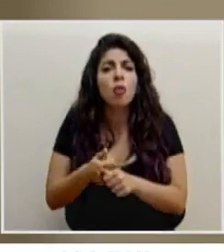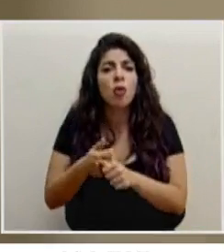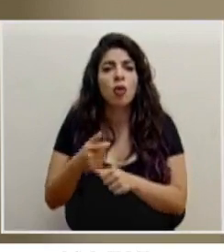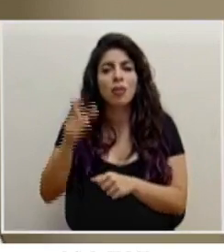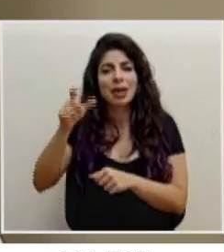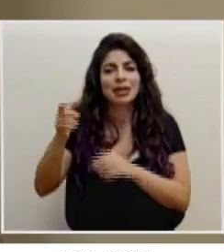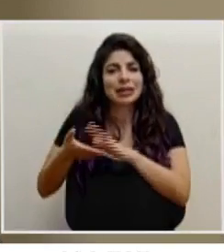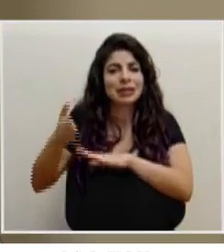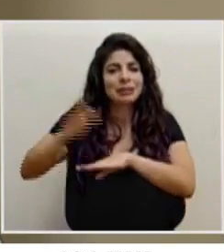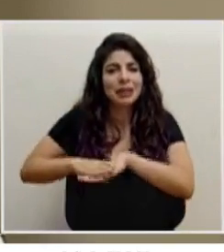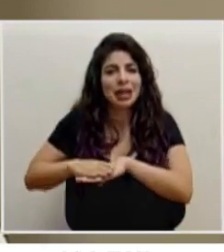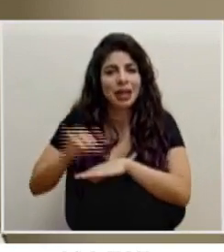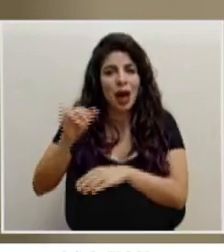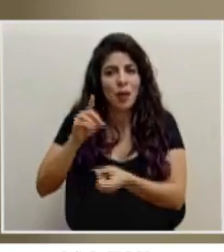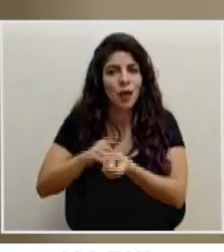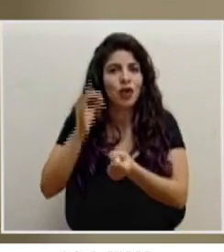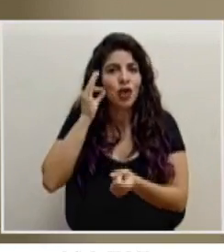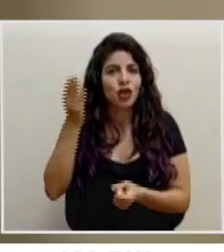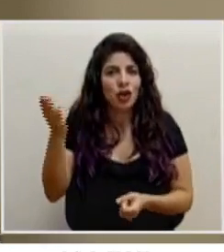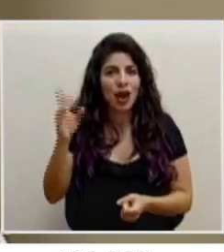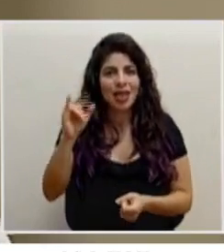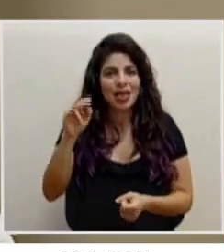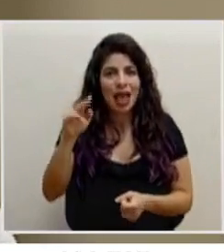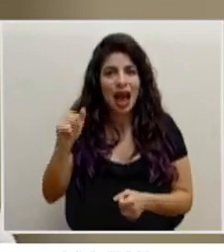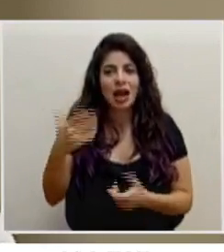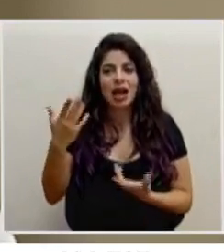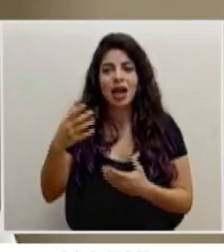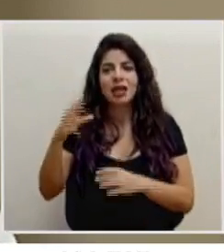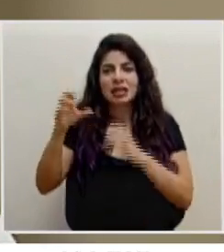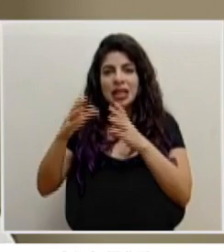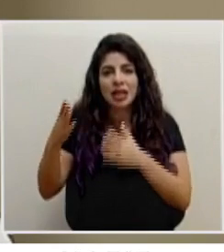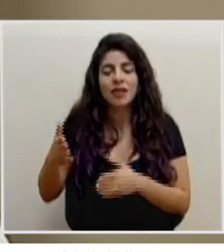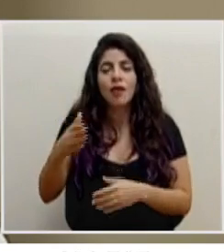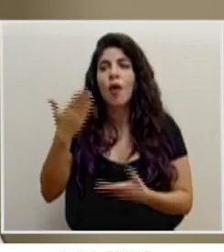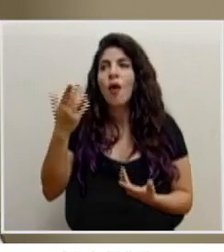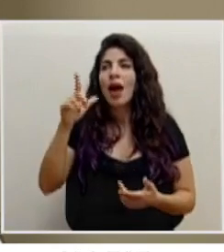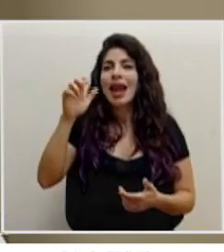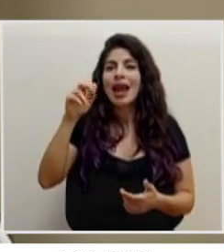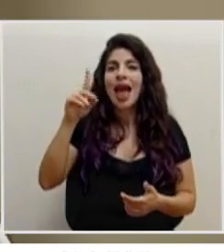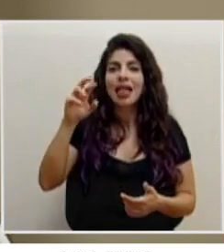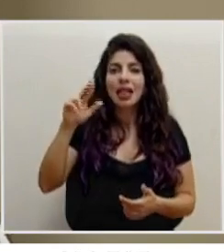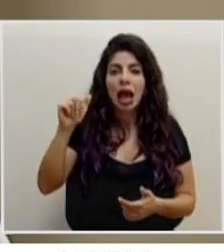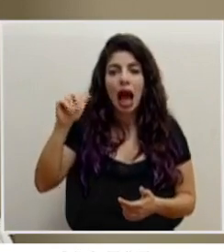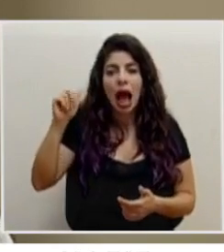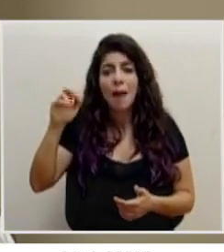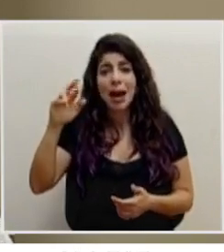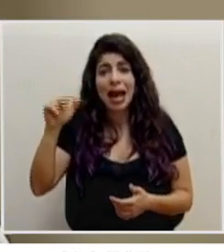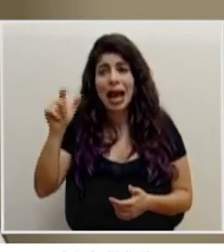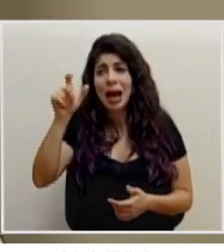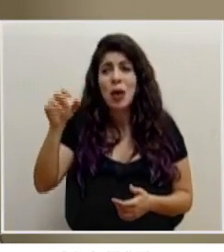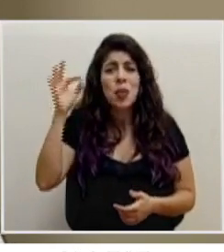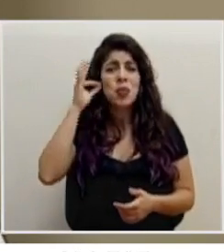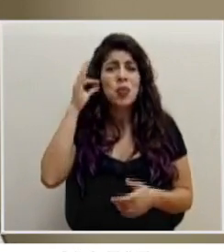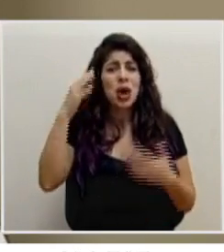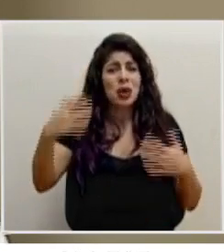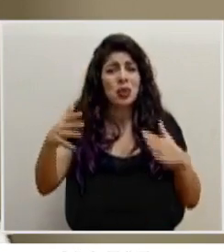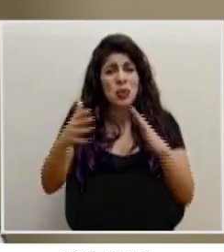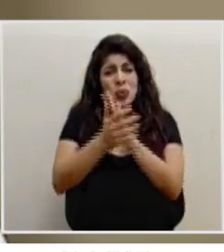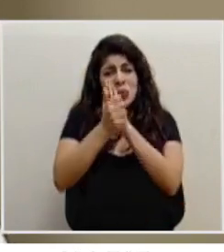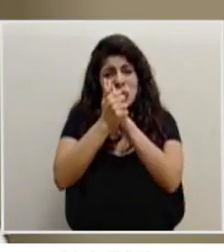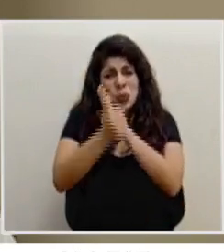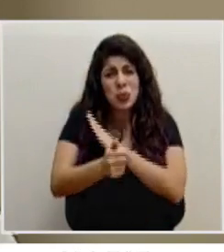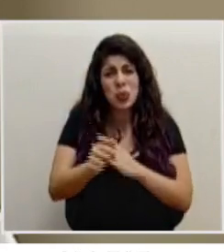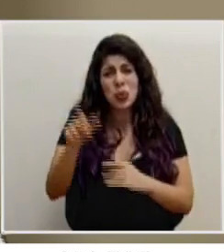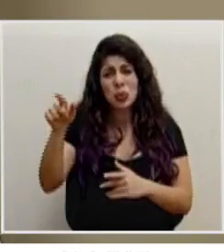como la doctora Diana, como Leandra Abarca, mujeres súper talentosas que se